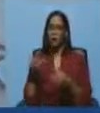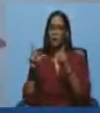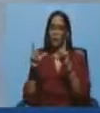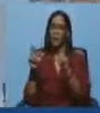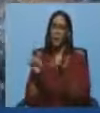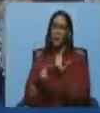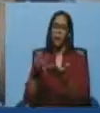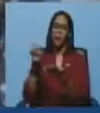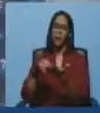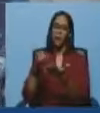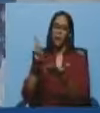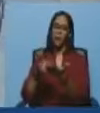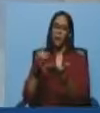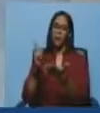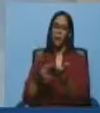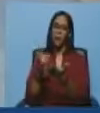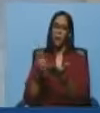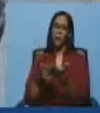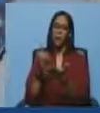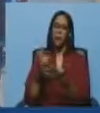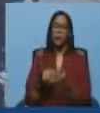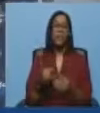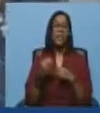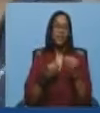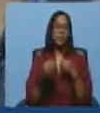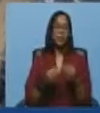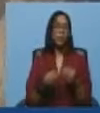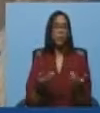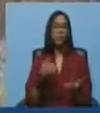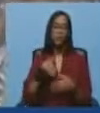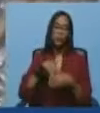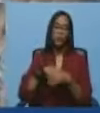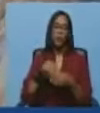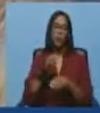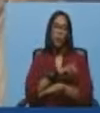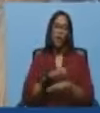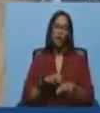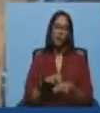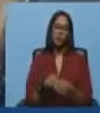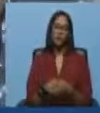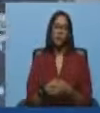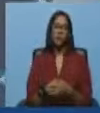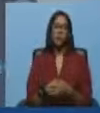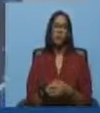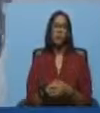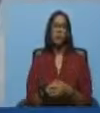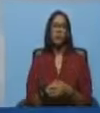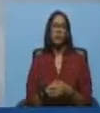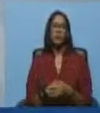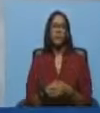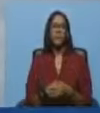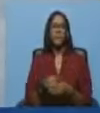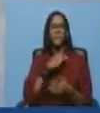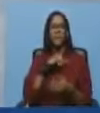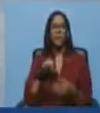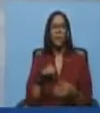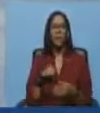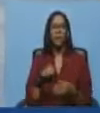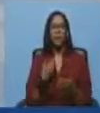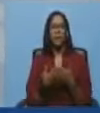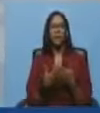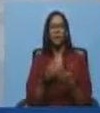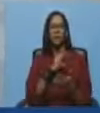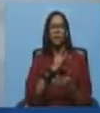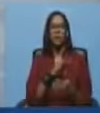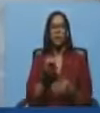like. Dándole like y haciendo finalmente lo que ellos quieran, votando por los gatos. Es así. Villapol, militante, Partido